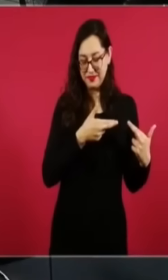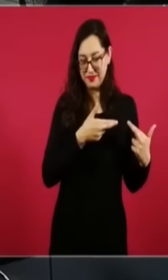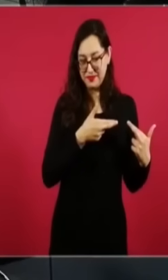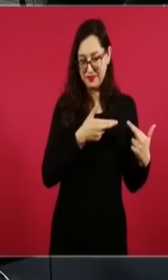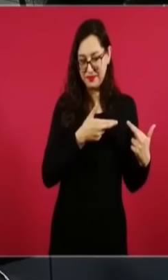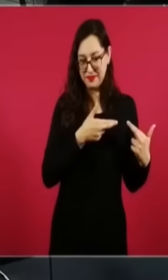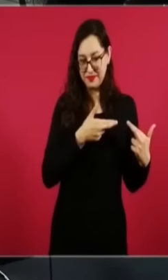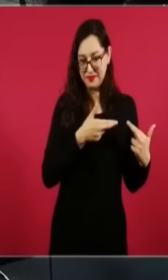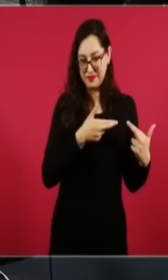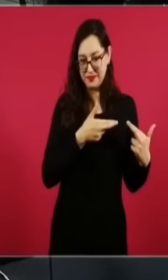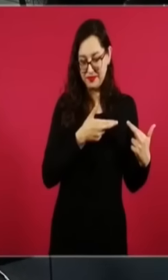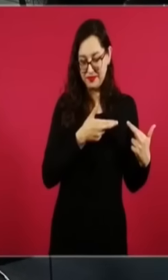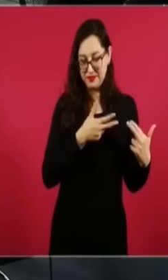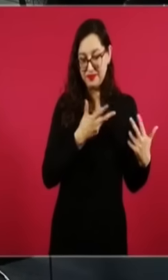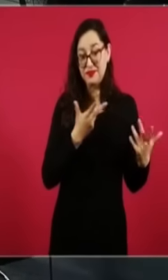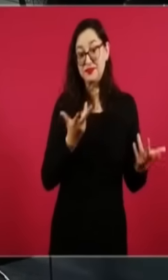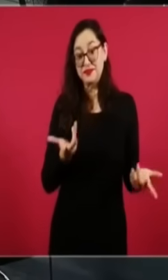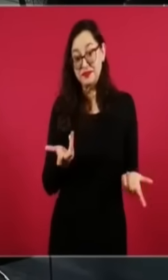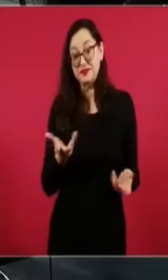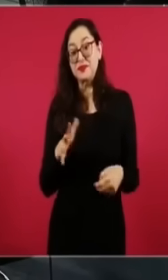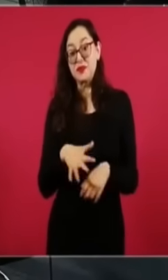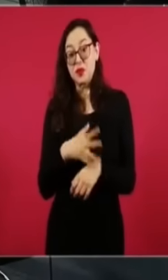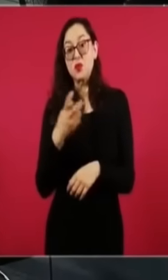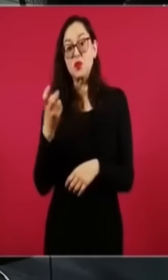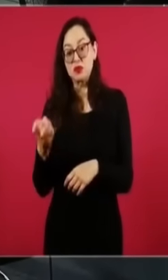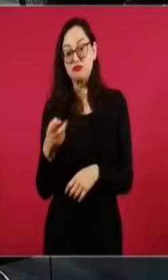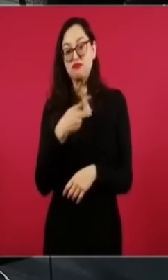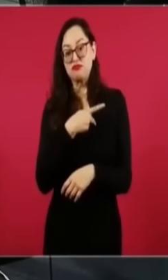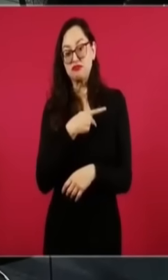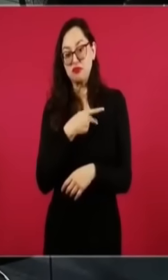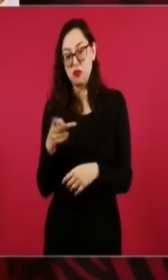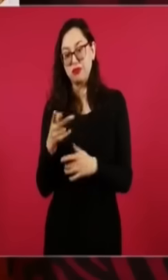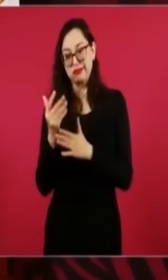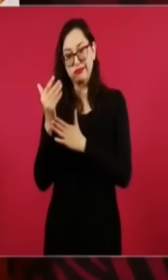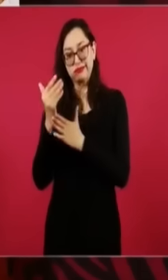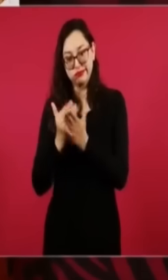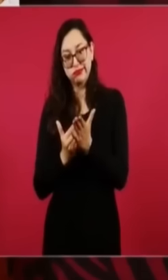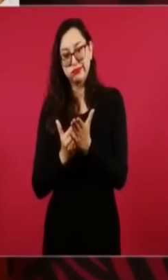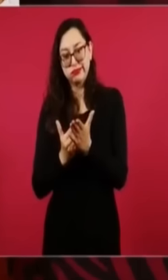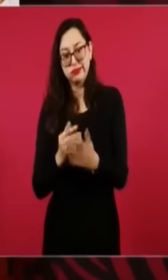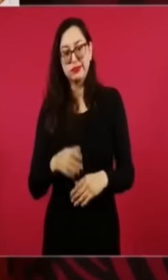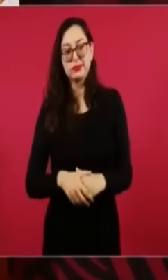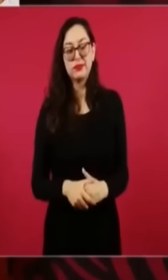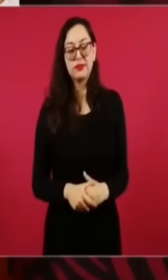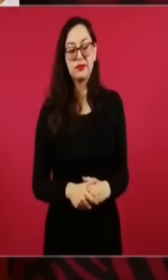Le llevara a una proporción más reducida de la pobreza.